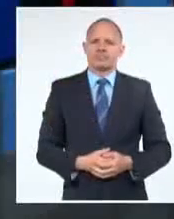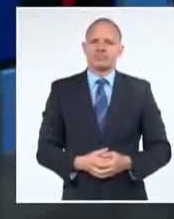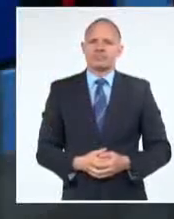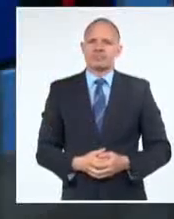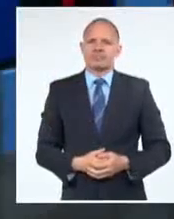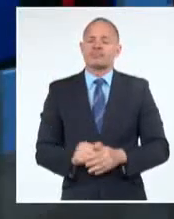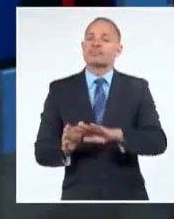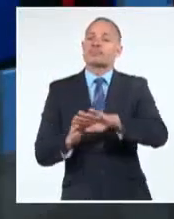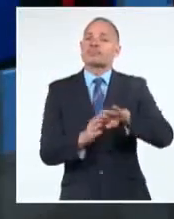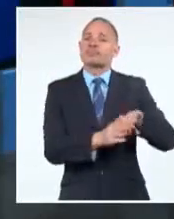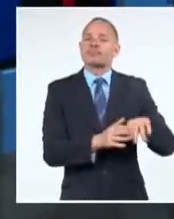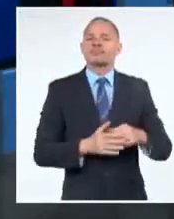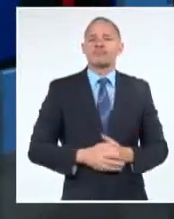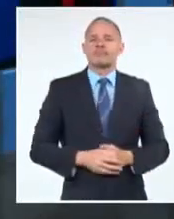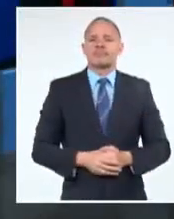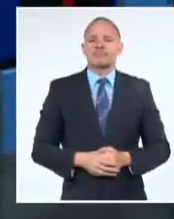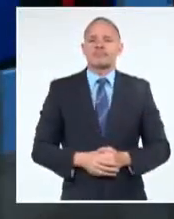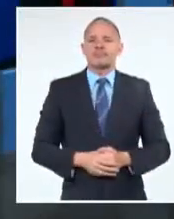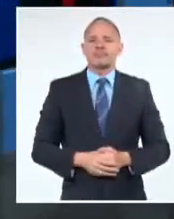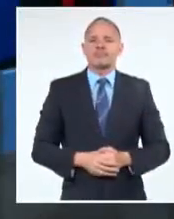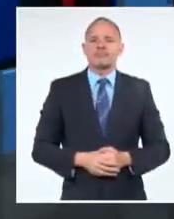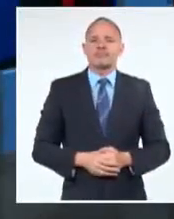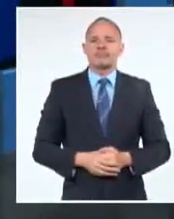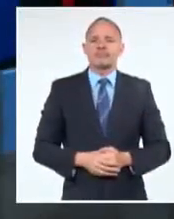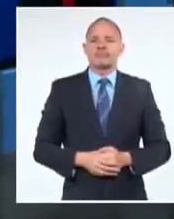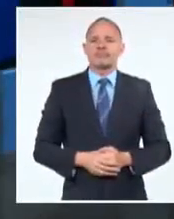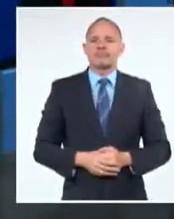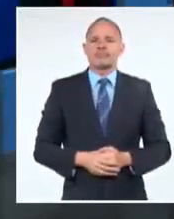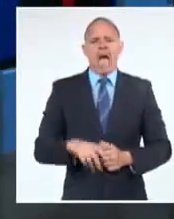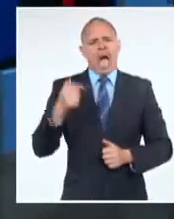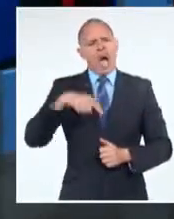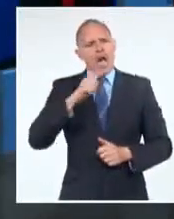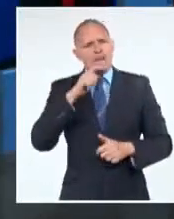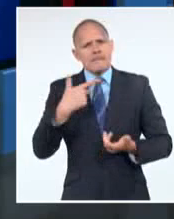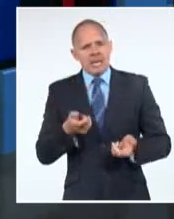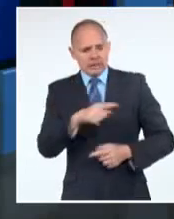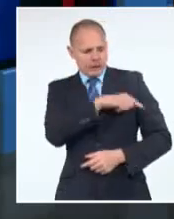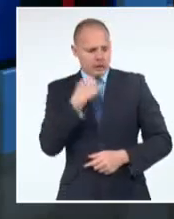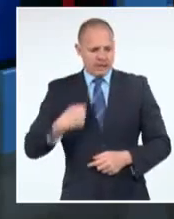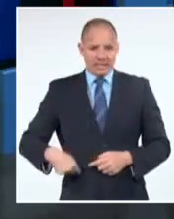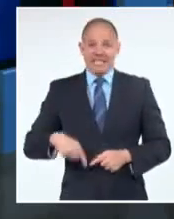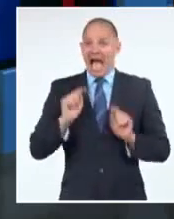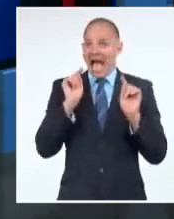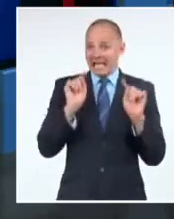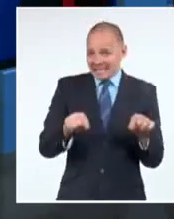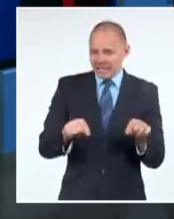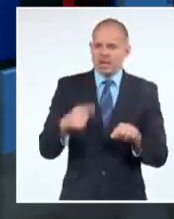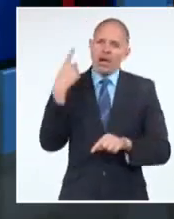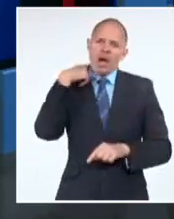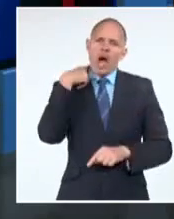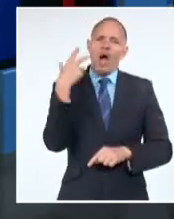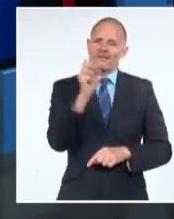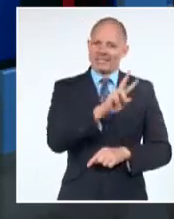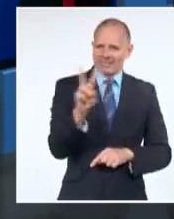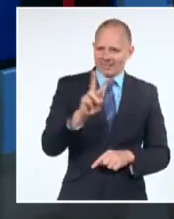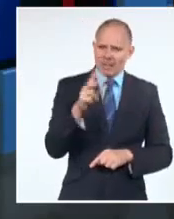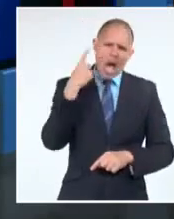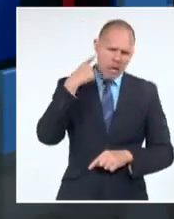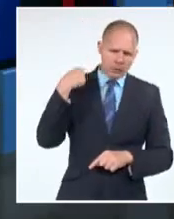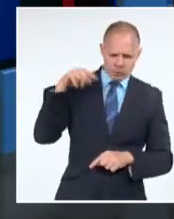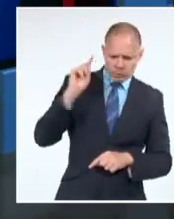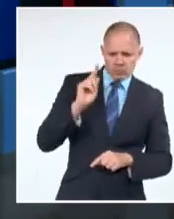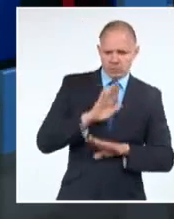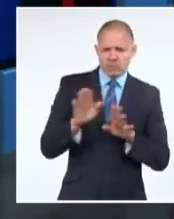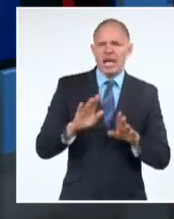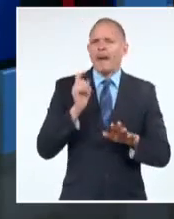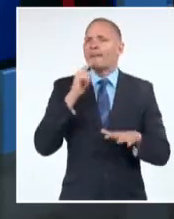Y más de una decena de globos estadounidenses recorrieron sin permiso el espacio aéreo de China desde 2022, o sea, desde el año pasado.